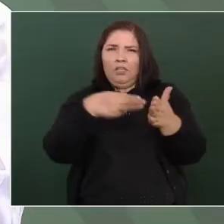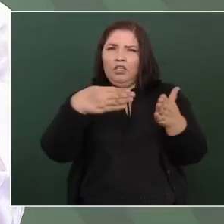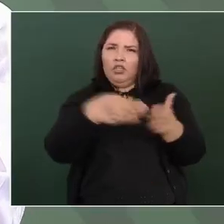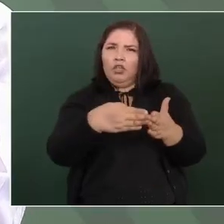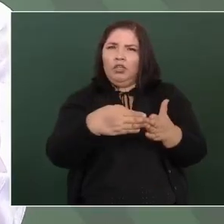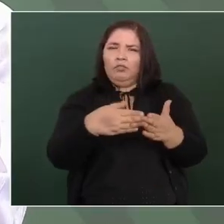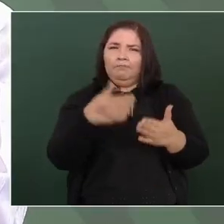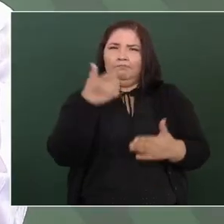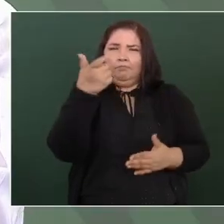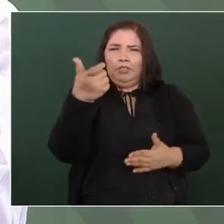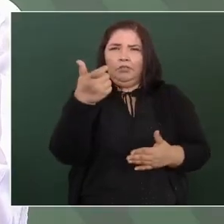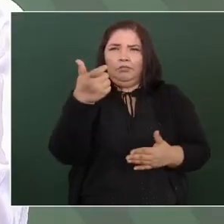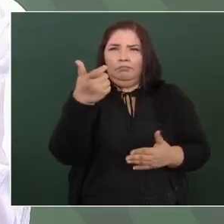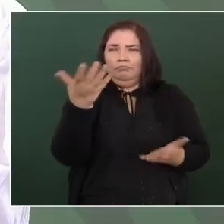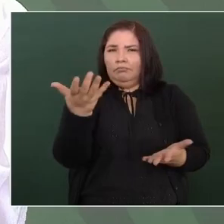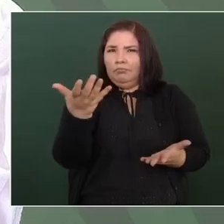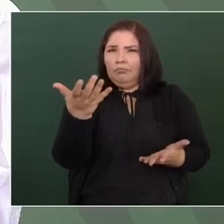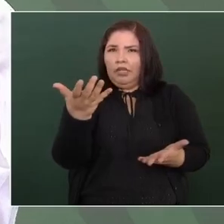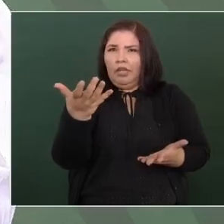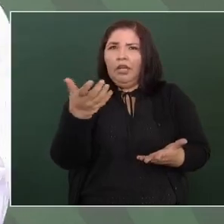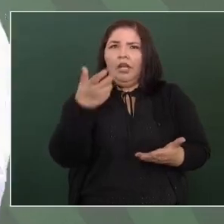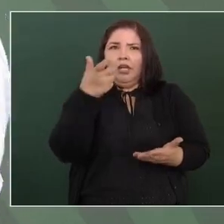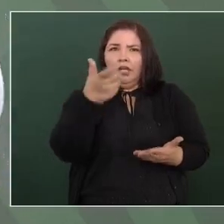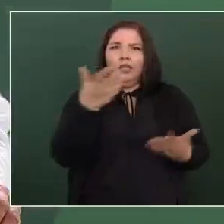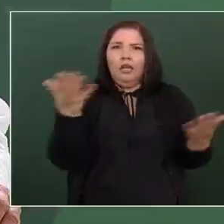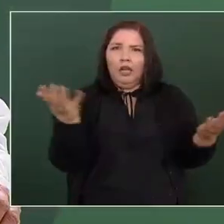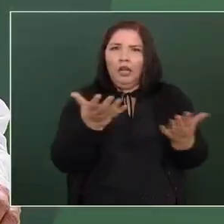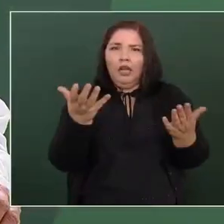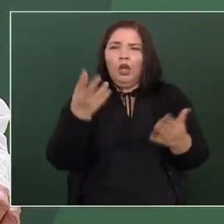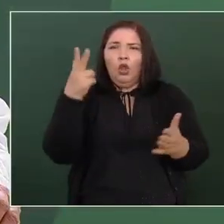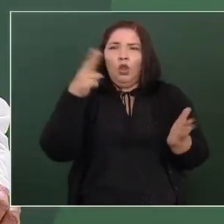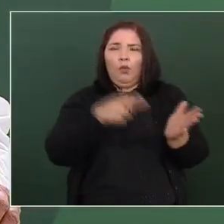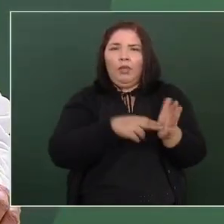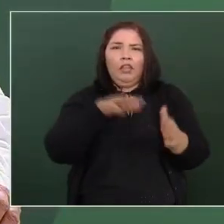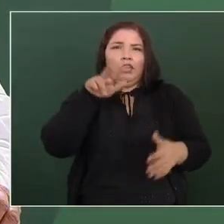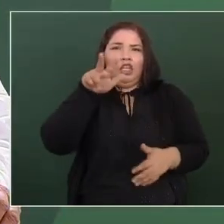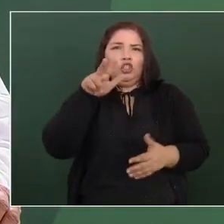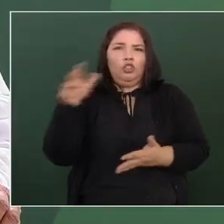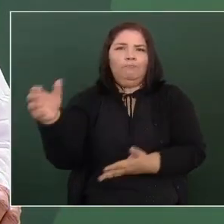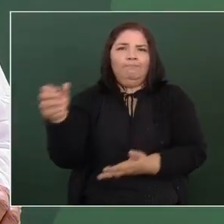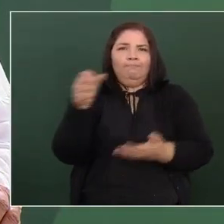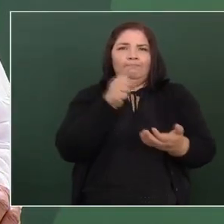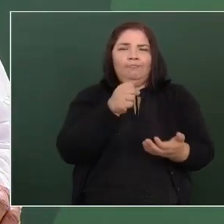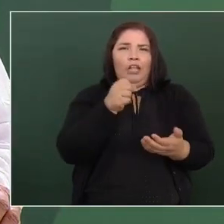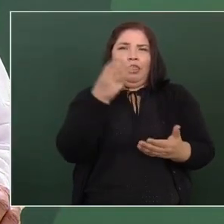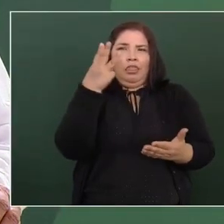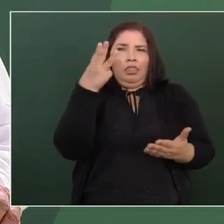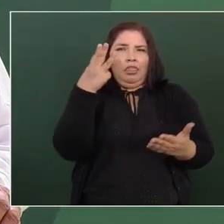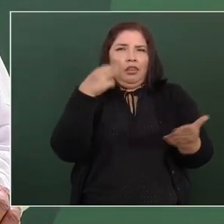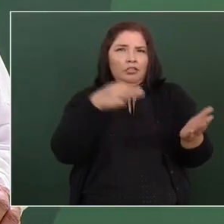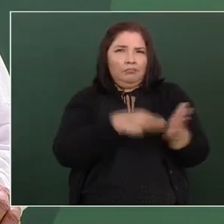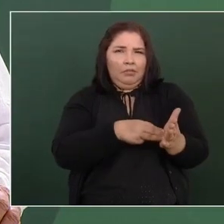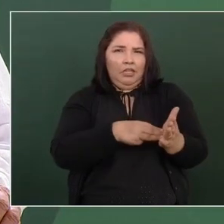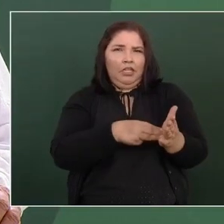3,600 millones de pesos. Eso fue lo que se ejerció en el 2018,